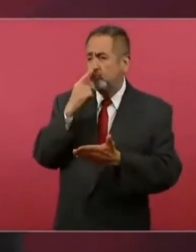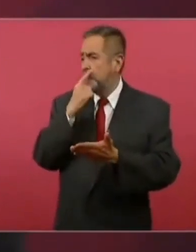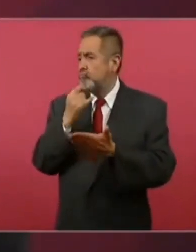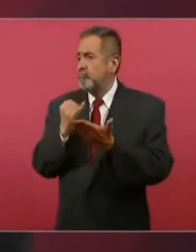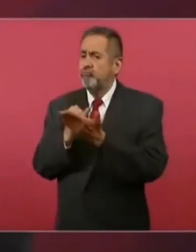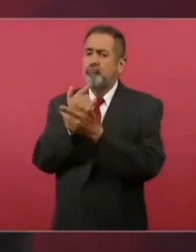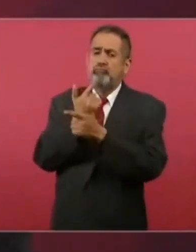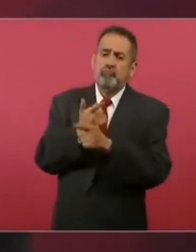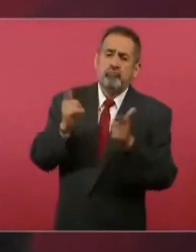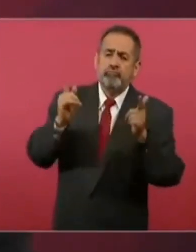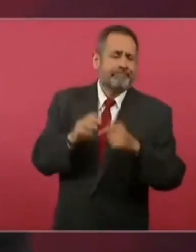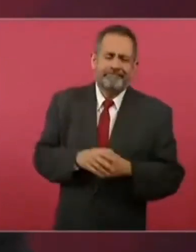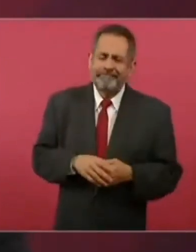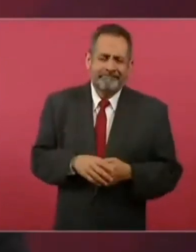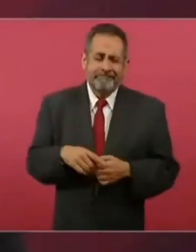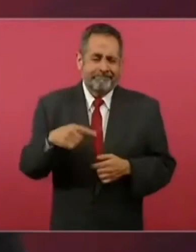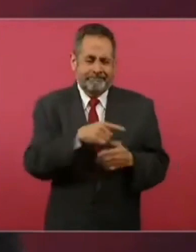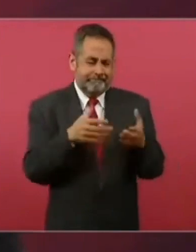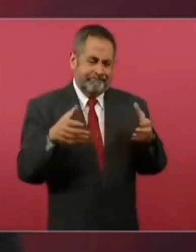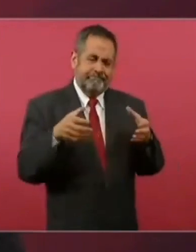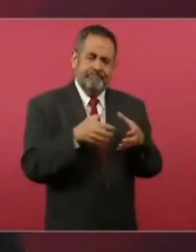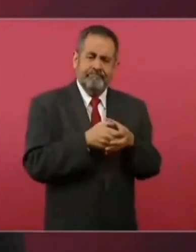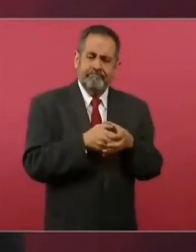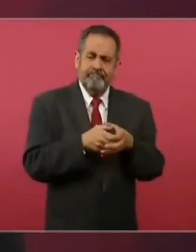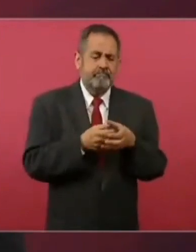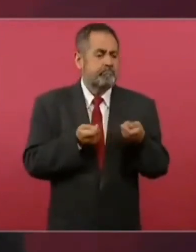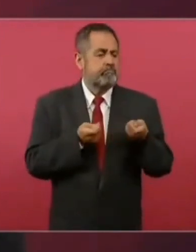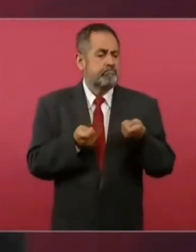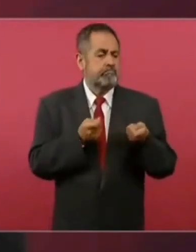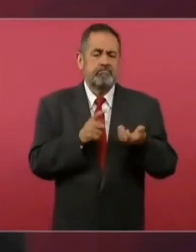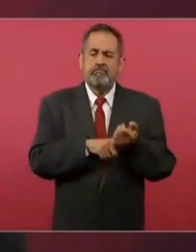y son oligarcas.